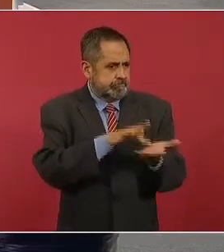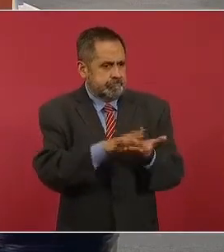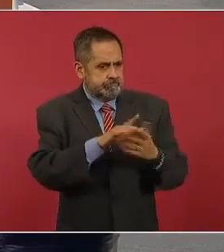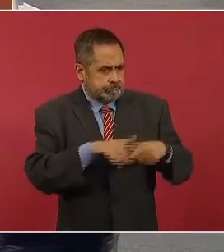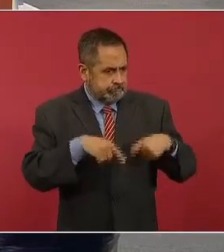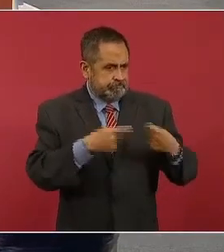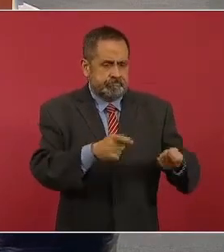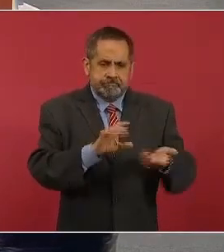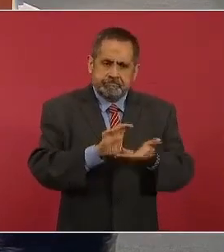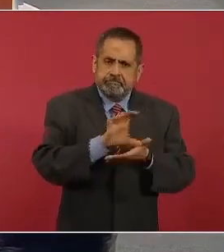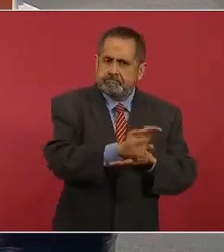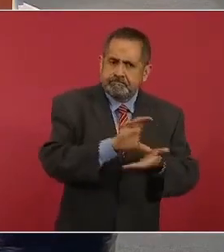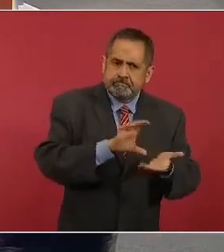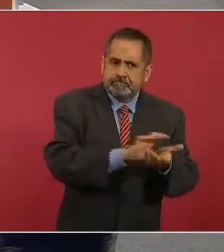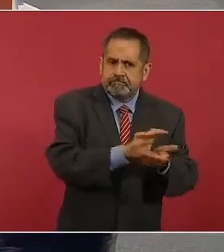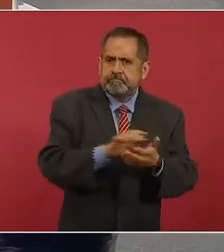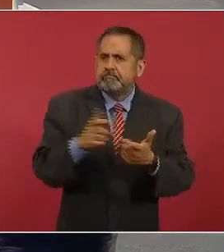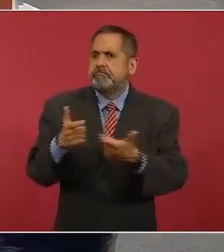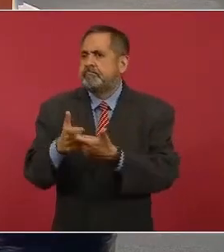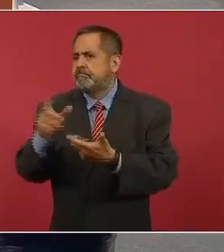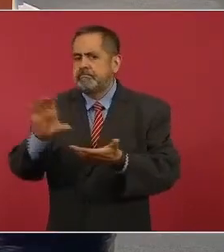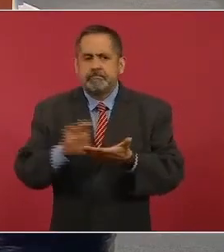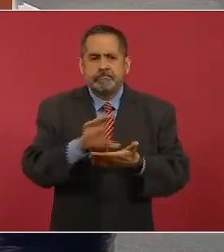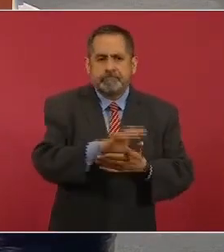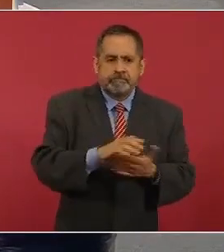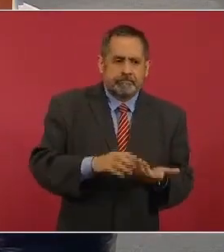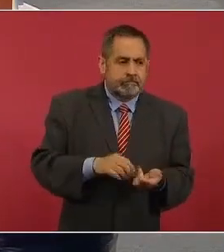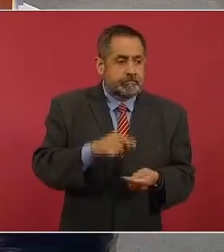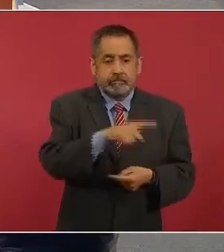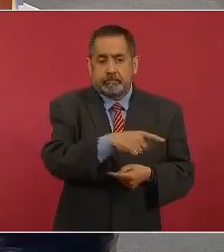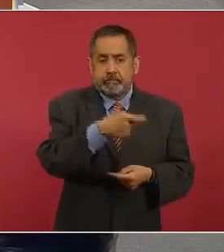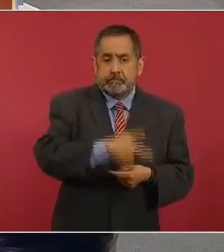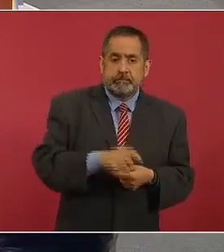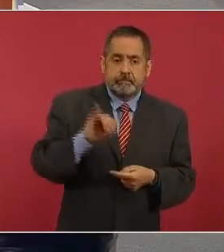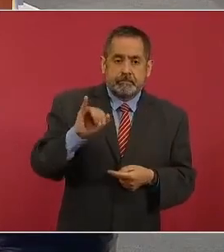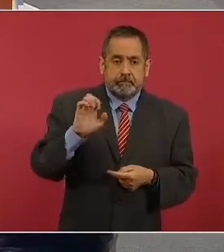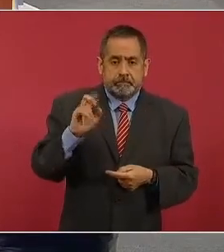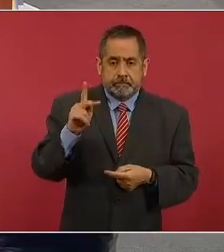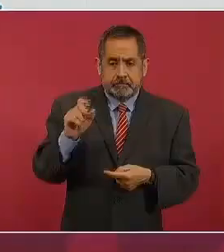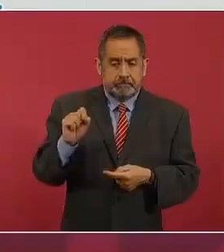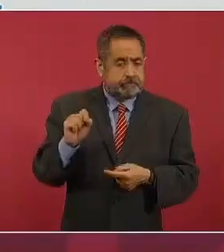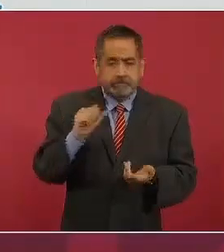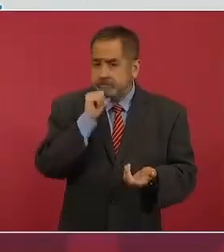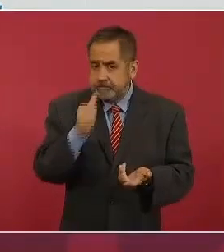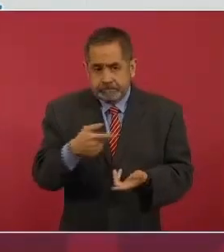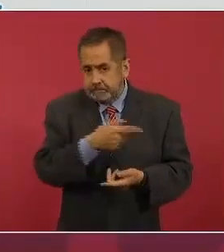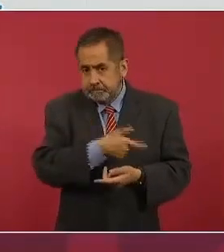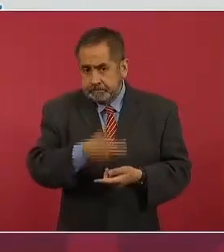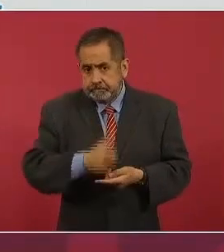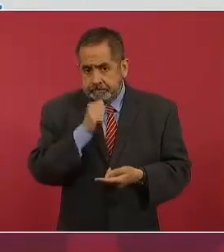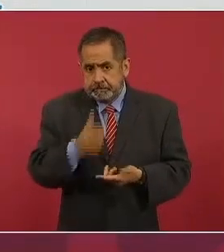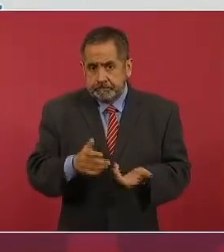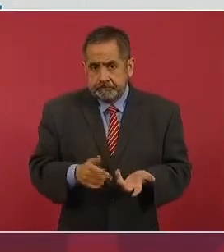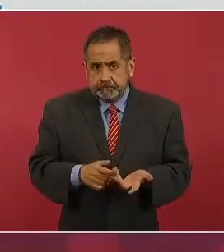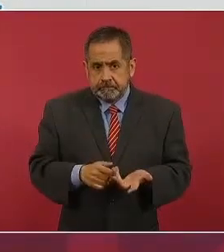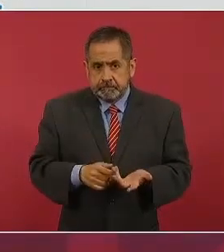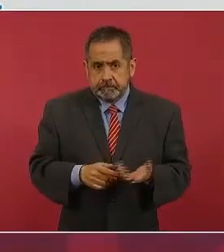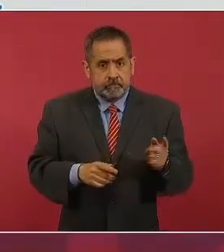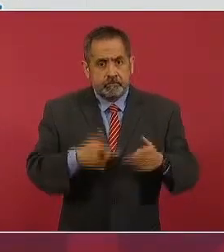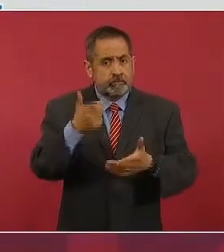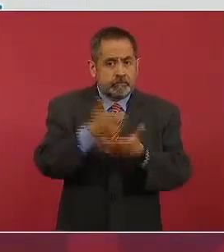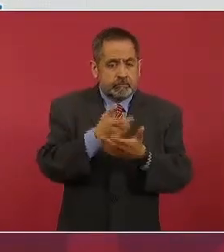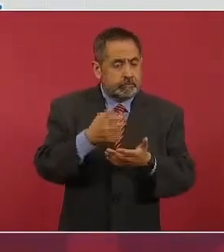destinando recursos, no pagan el IEP, que es un subsidio, no se paga ese